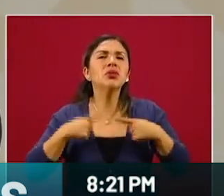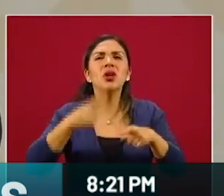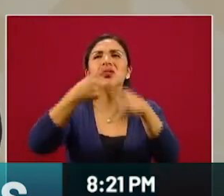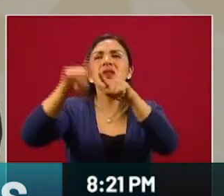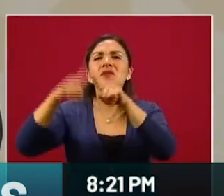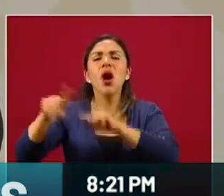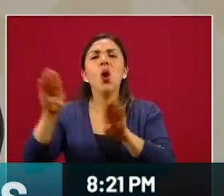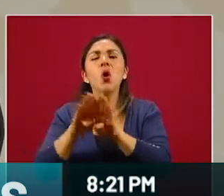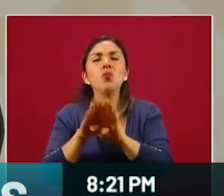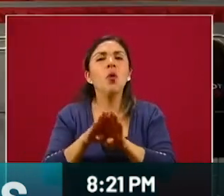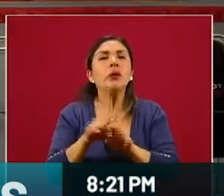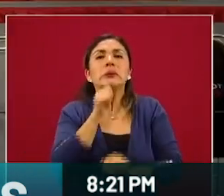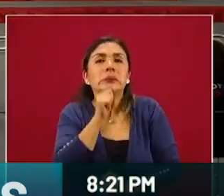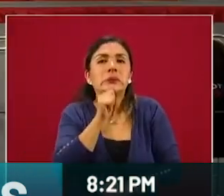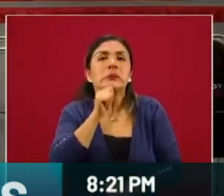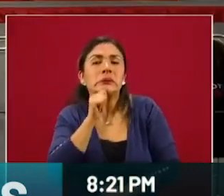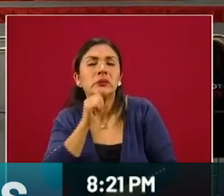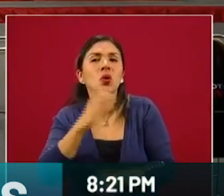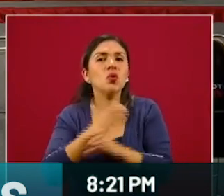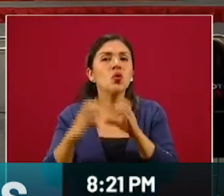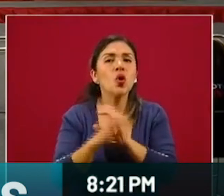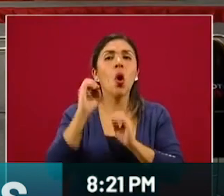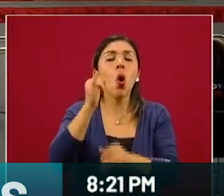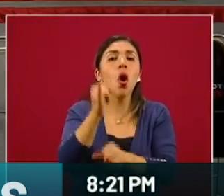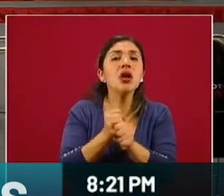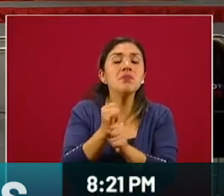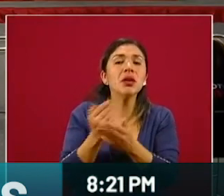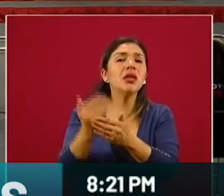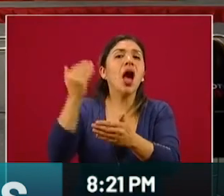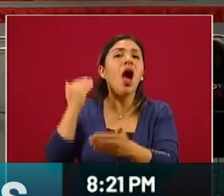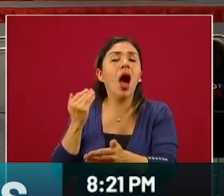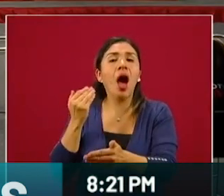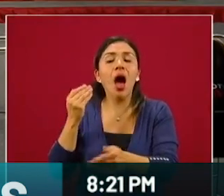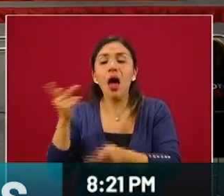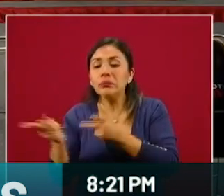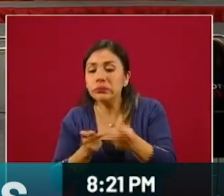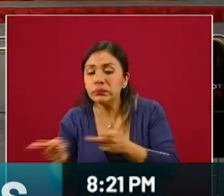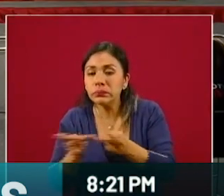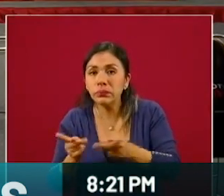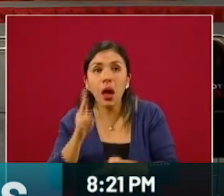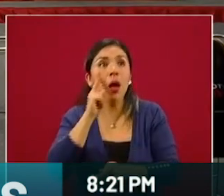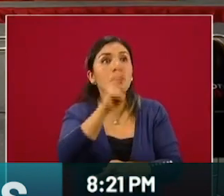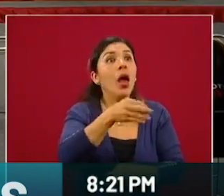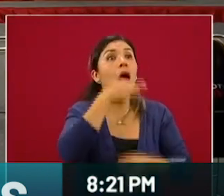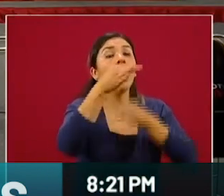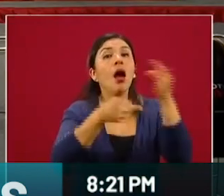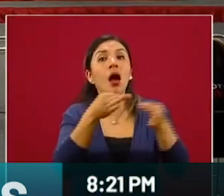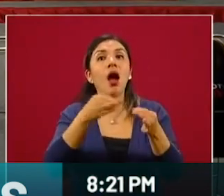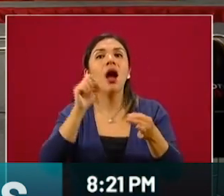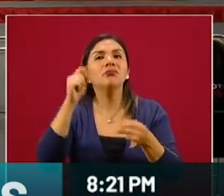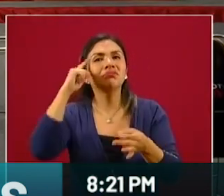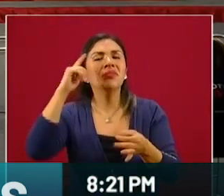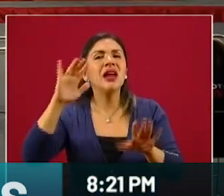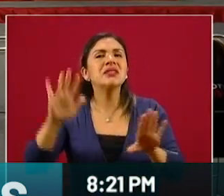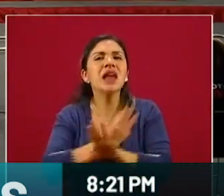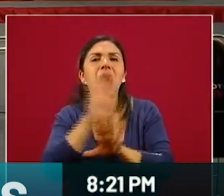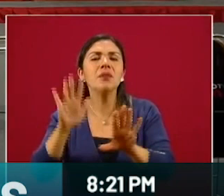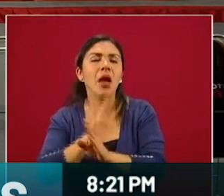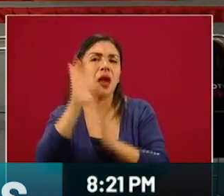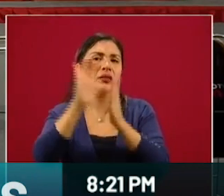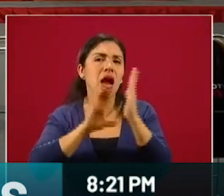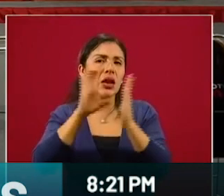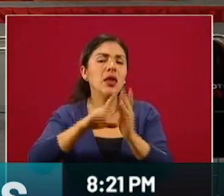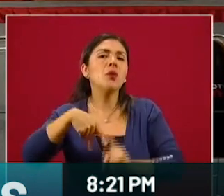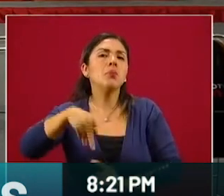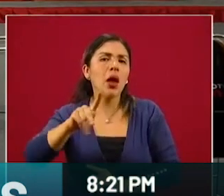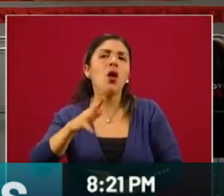niveles de actualidad o quizá ya tenían una investigación en curso y cuando salen notas pues se les cambia el calendario, pero ya de